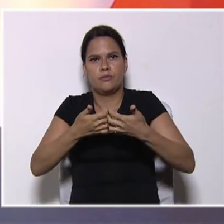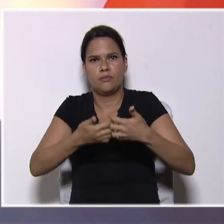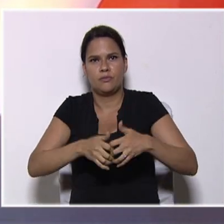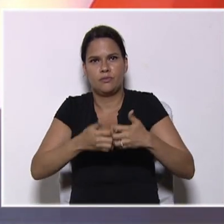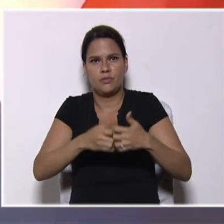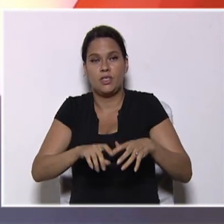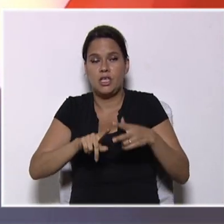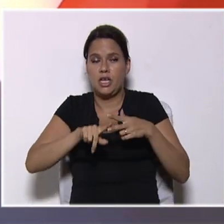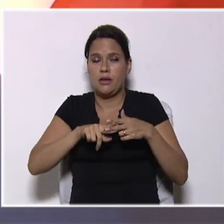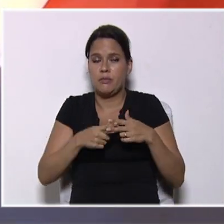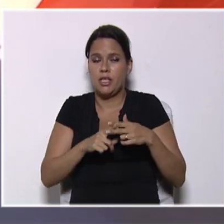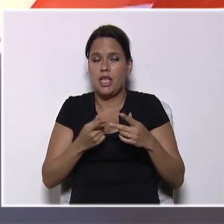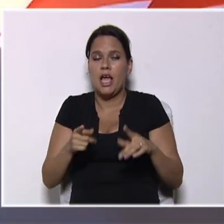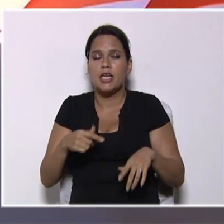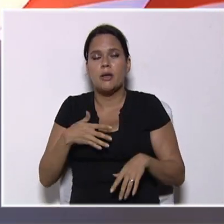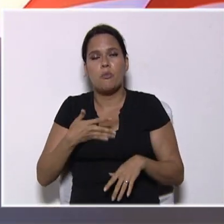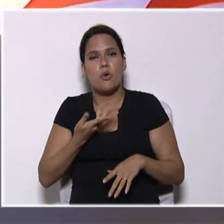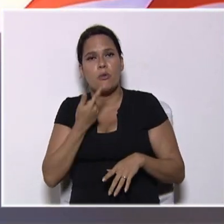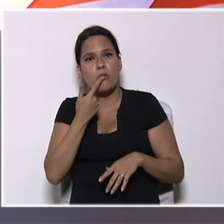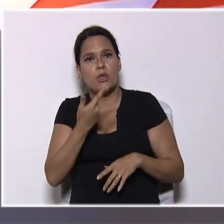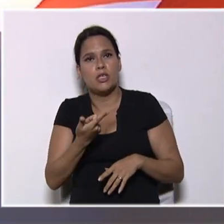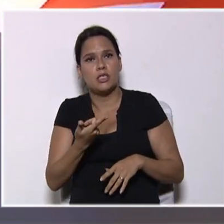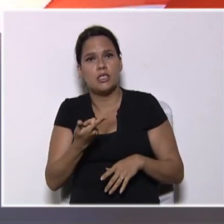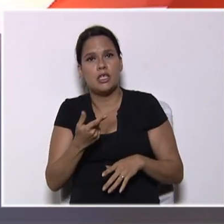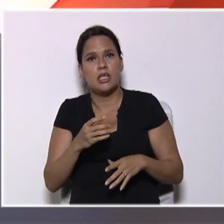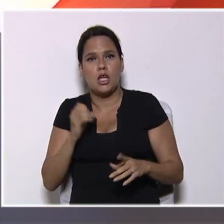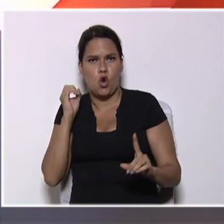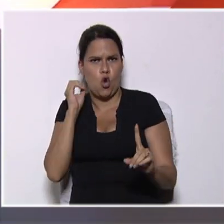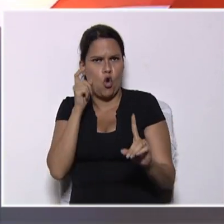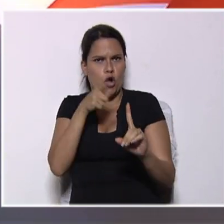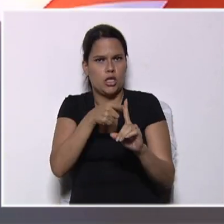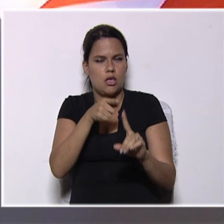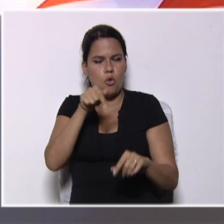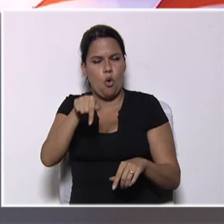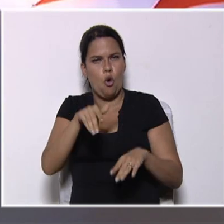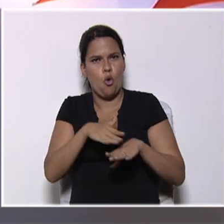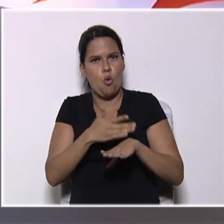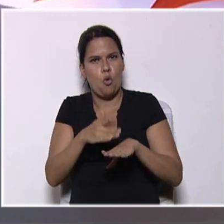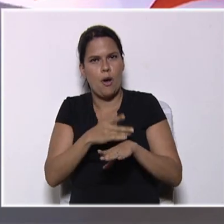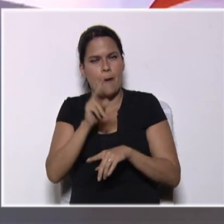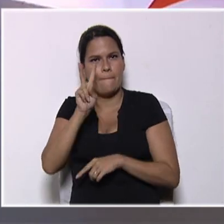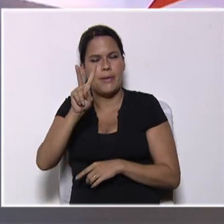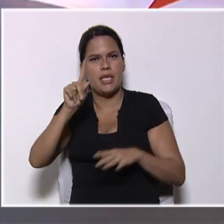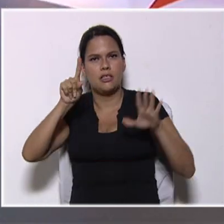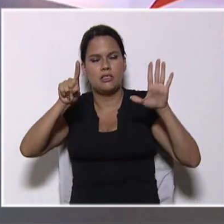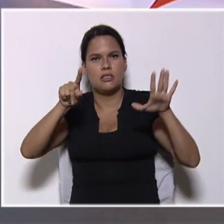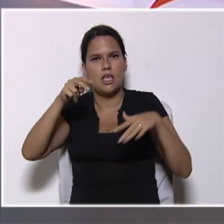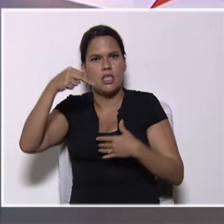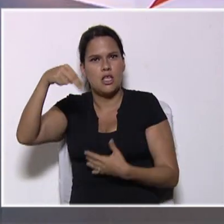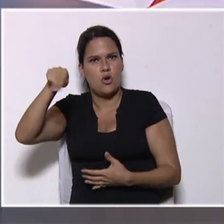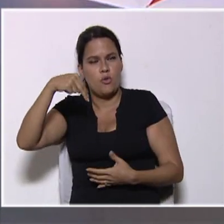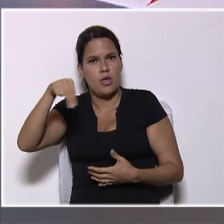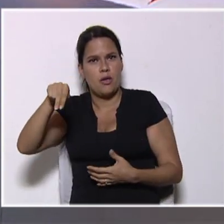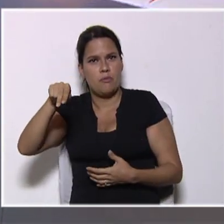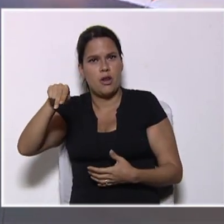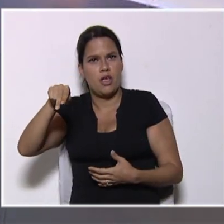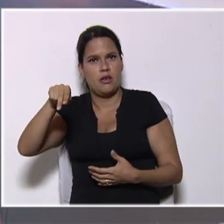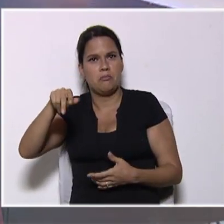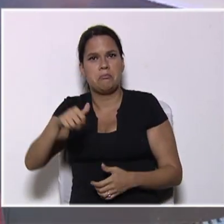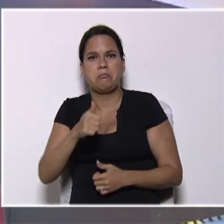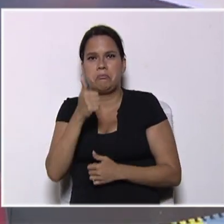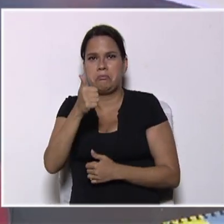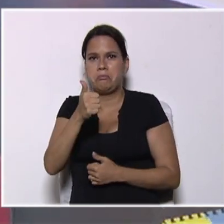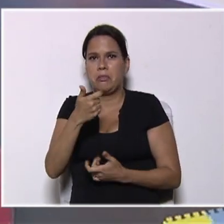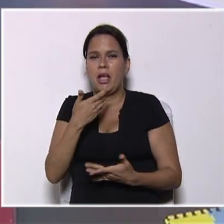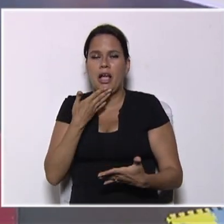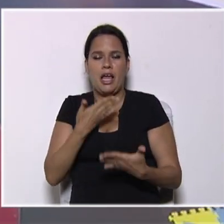y herramientas. Así que podemos decir que los objetivos hoy, jueves 26 de noviembre del año 2020, fueron cumplidos